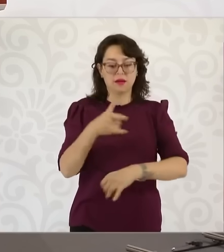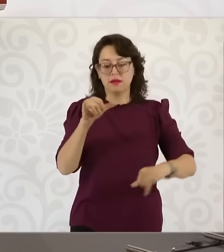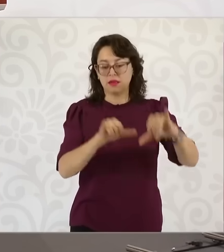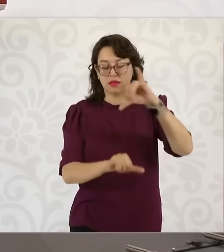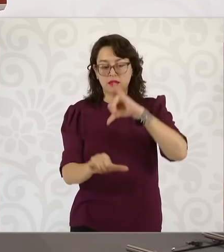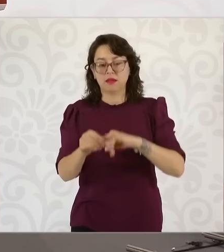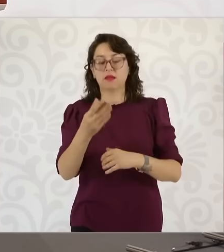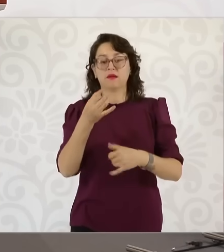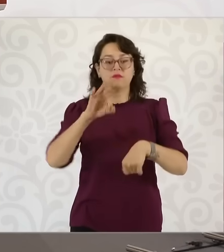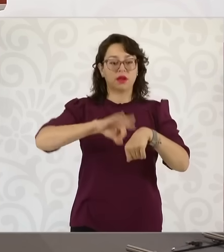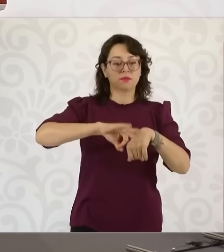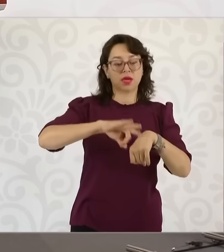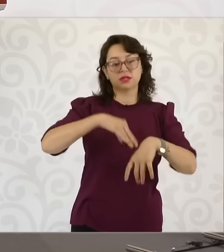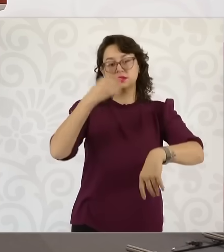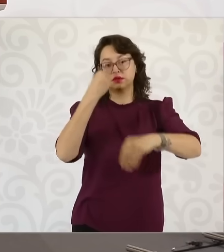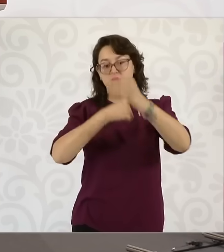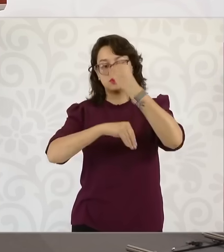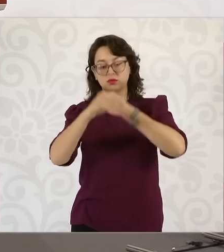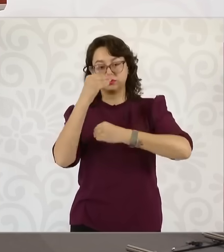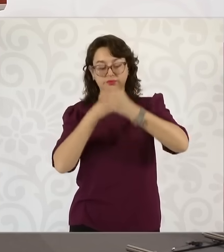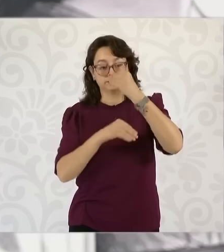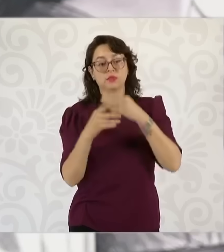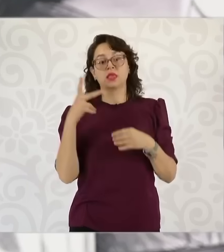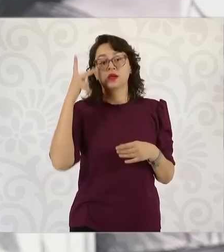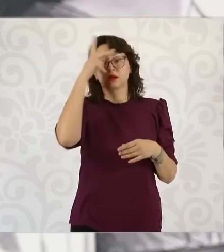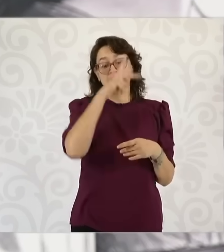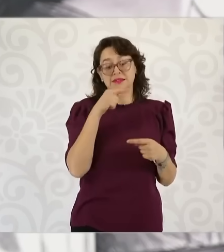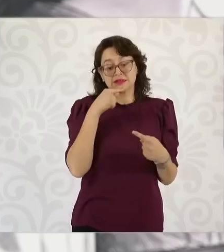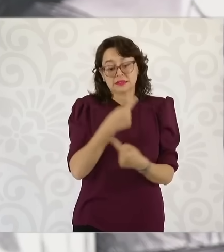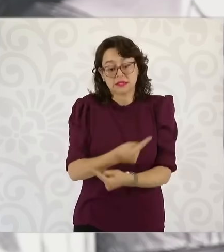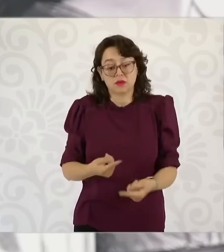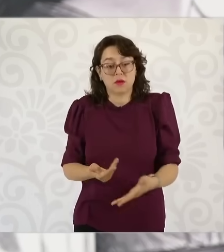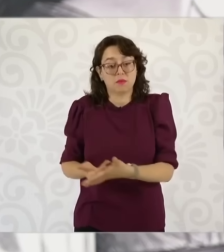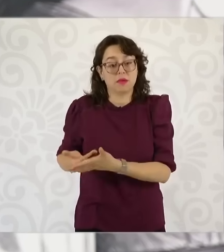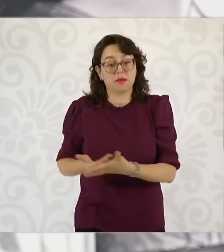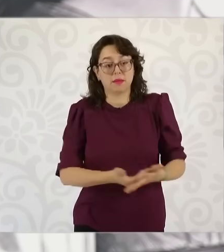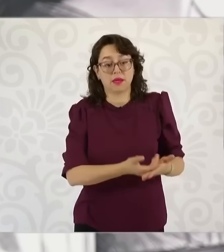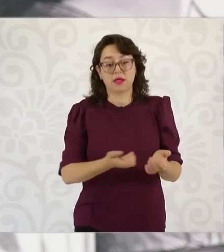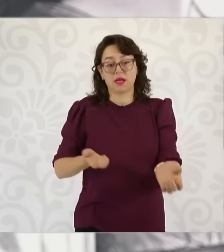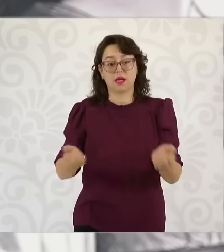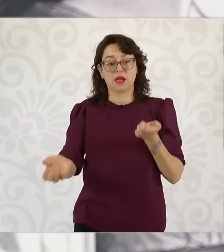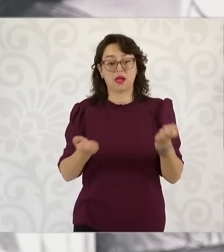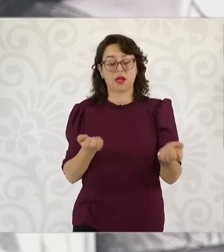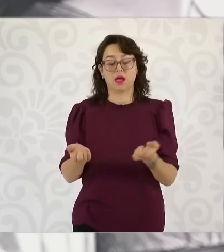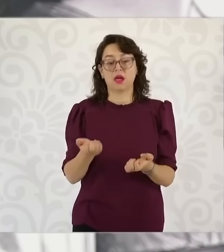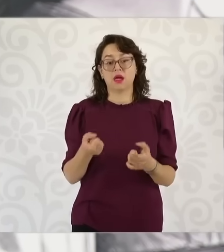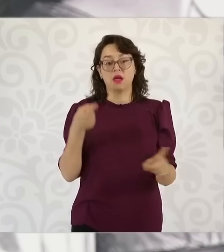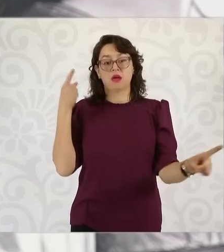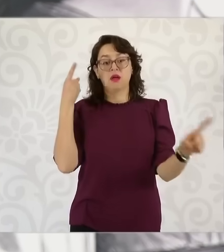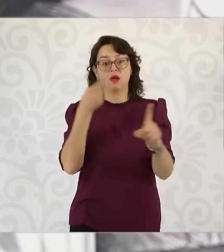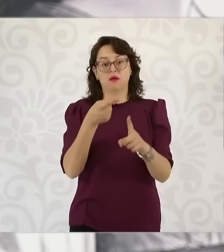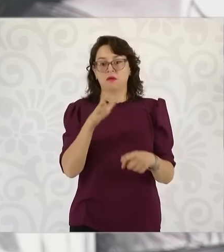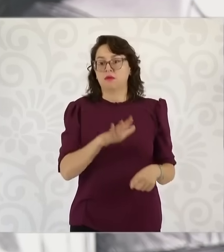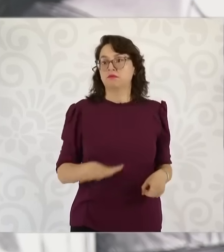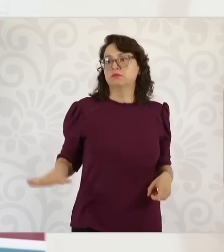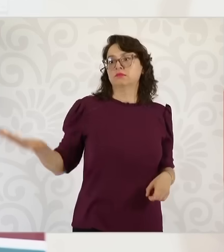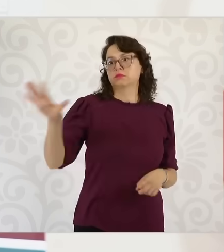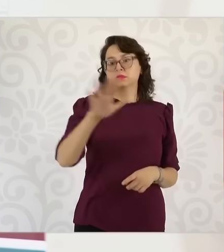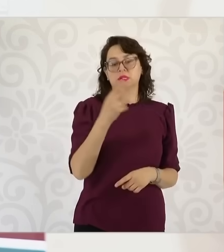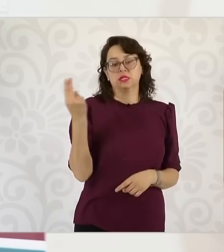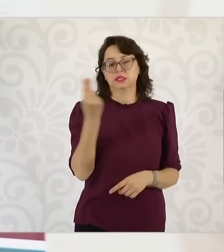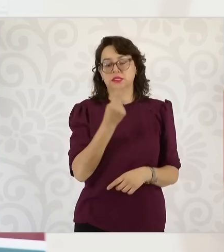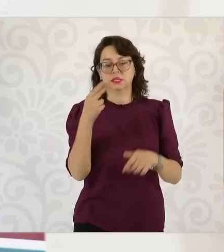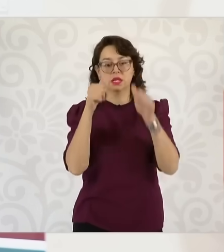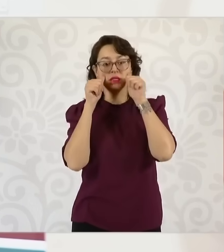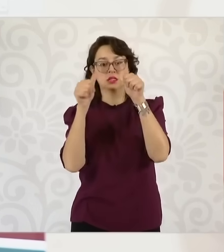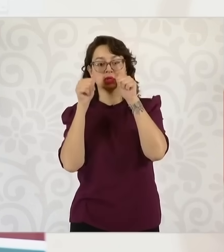e incluso un módulo de estimulación temprana. Está diseñado para resolver el 80% de las necesidades de salud de la